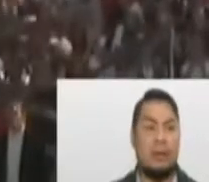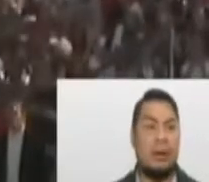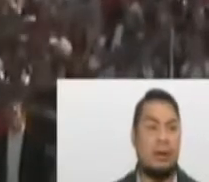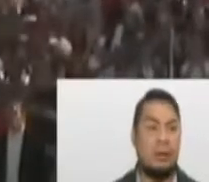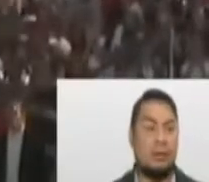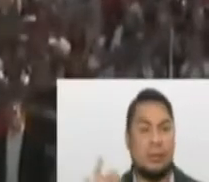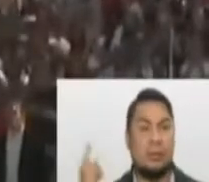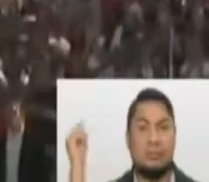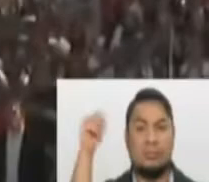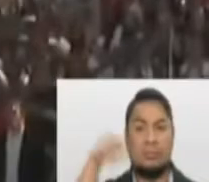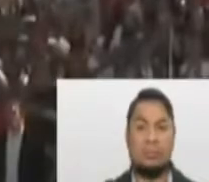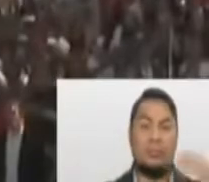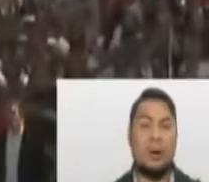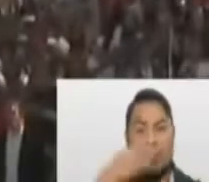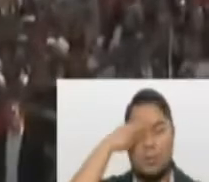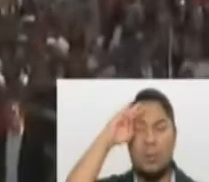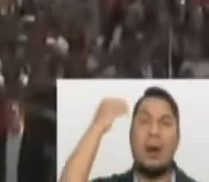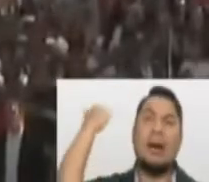los misiles de Cuba de